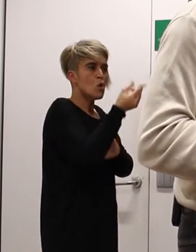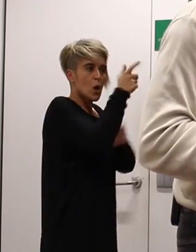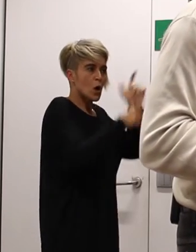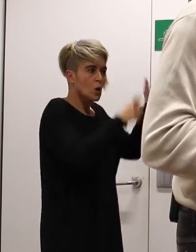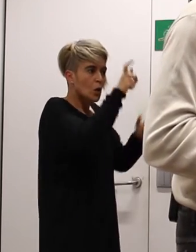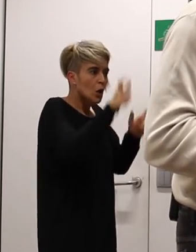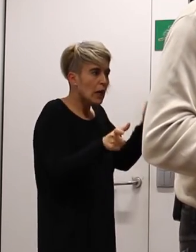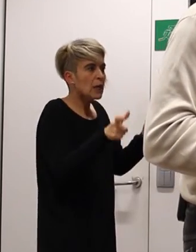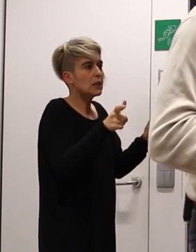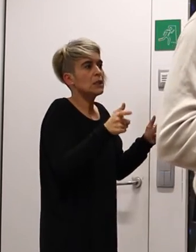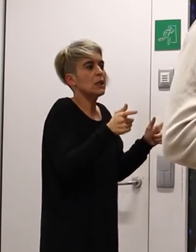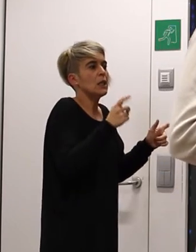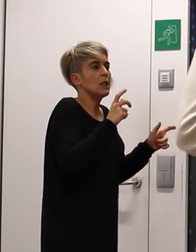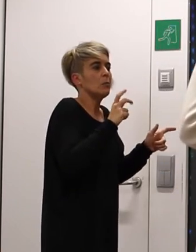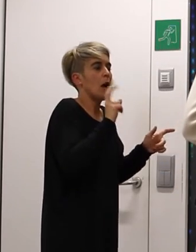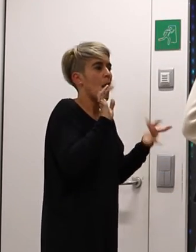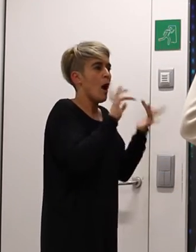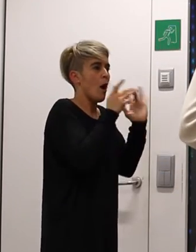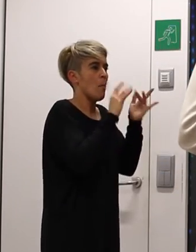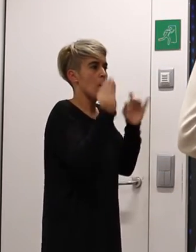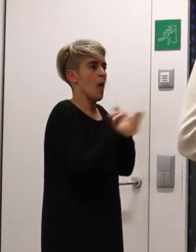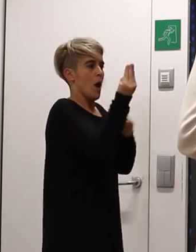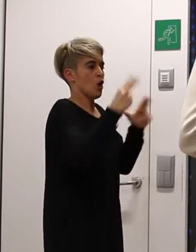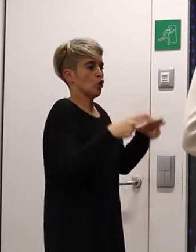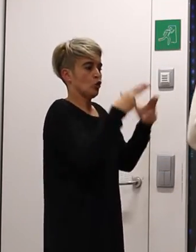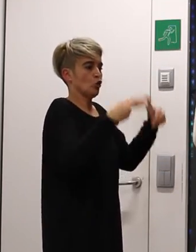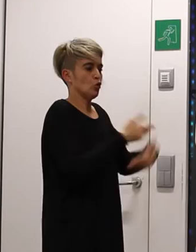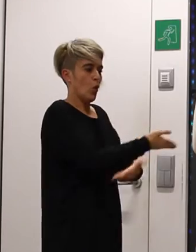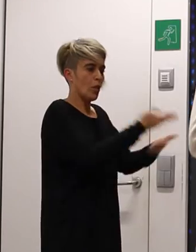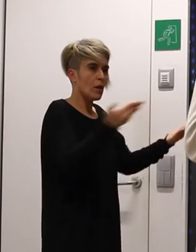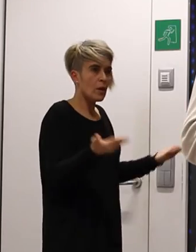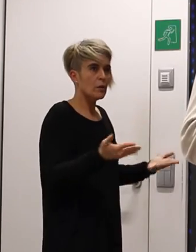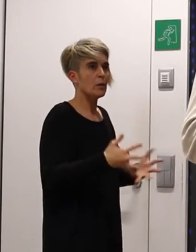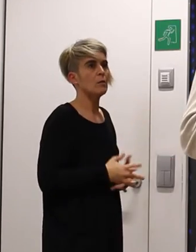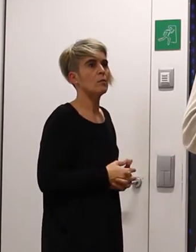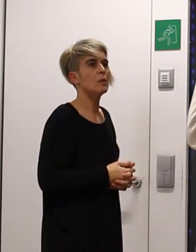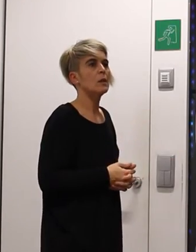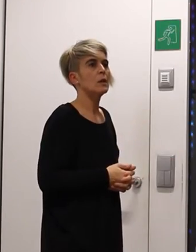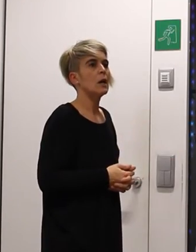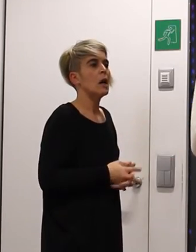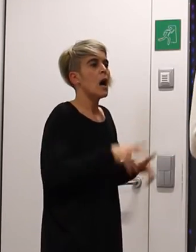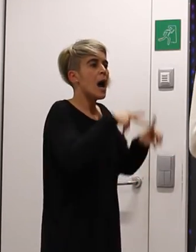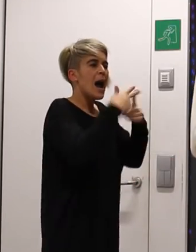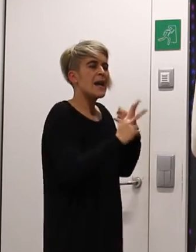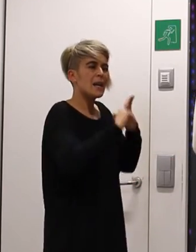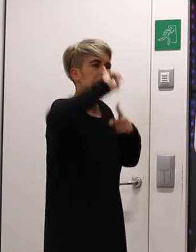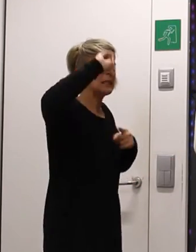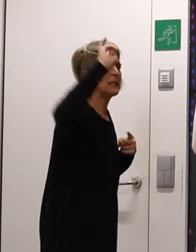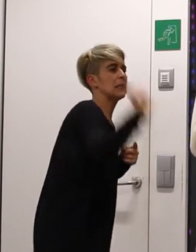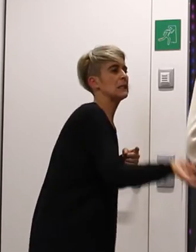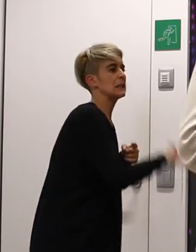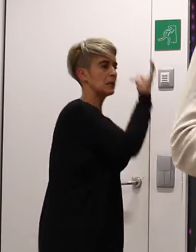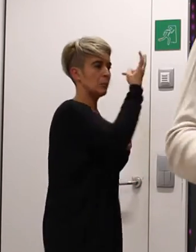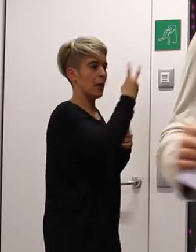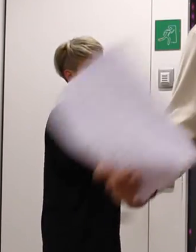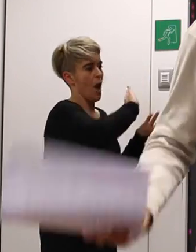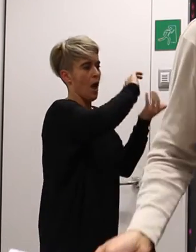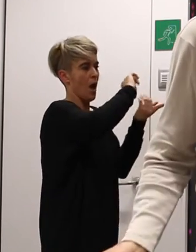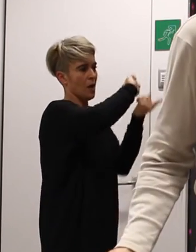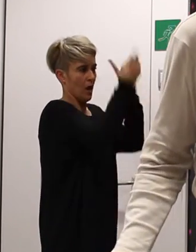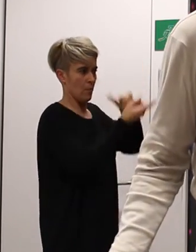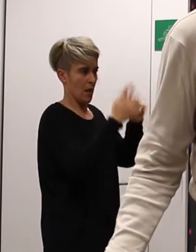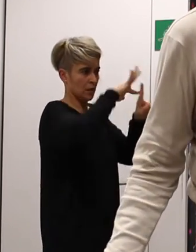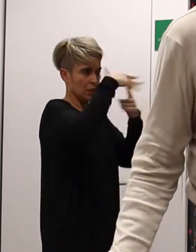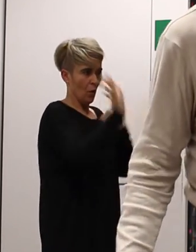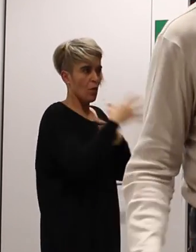las comunicaciones sucias, que sepáis que hay cooperativas también para comunicar, hay muchas herramientas, lo que pasa es que, claro, hay que intentar profundizar